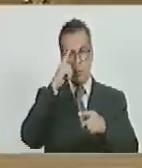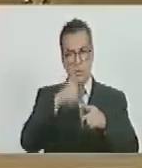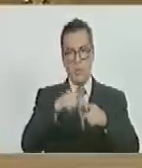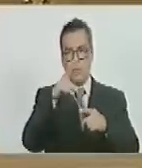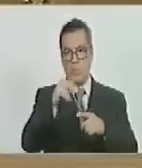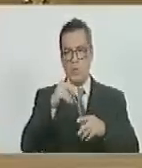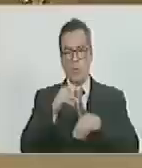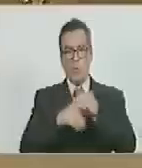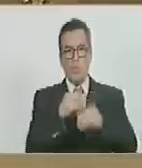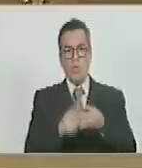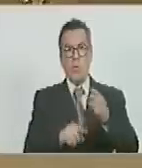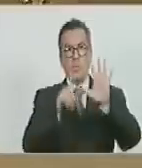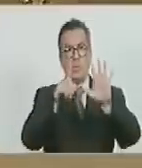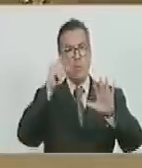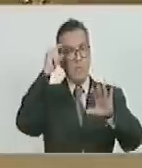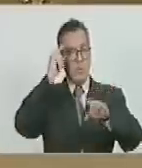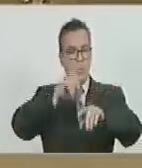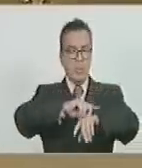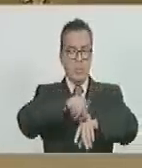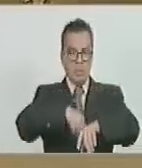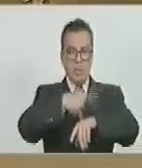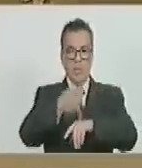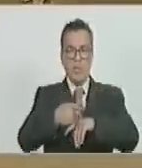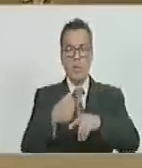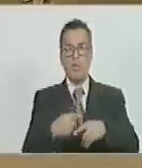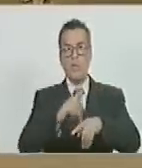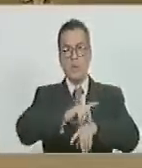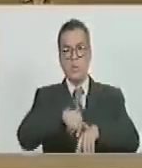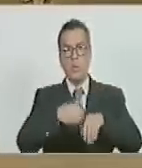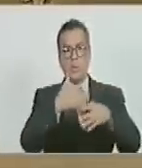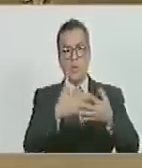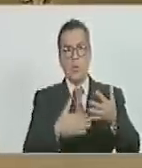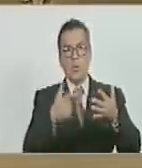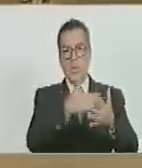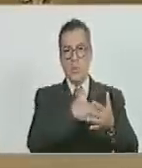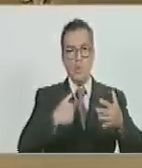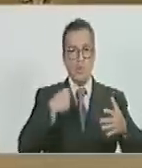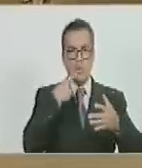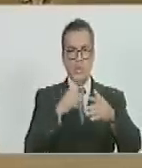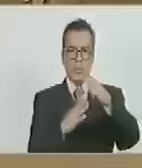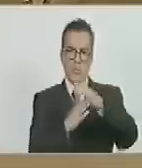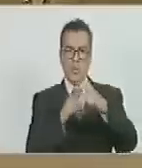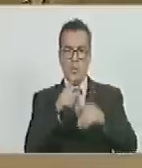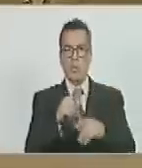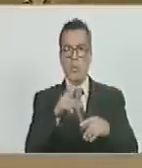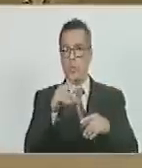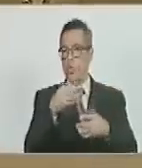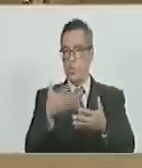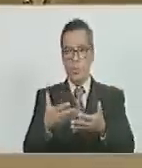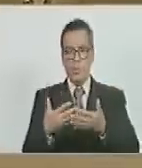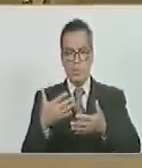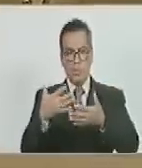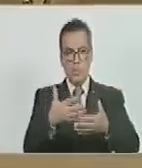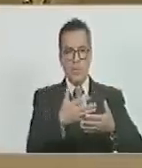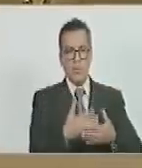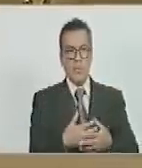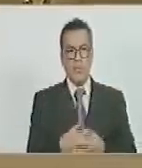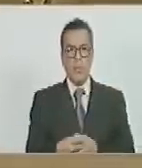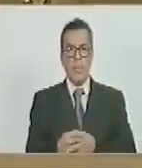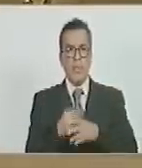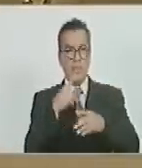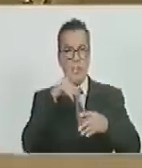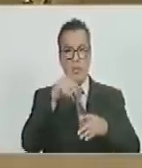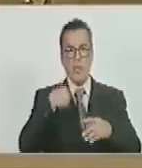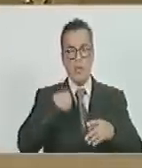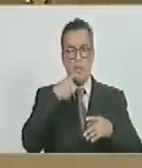que transcurre 6 días continuos después de la publicación de la lista. Aquí yo quiero hacer un alto. Aunque no se recibieron